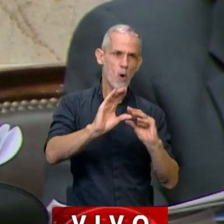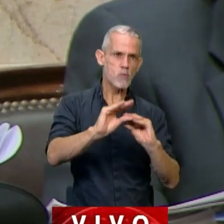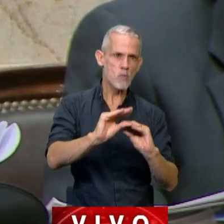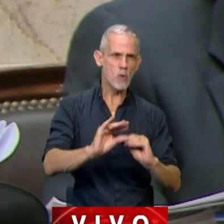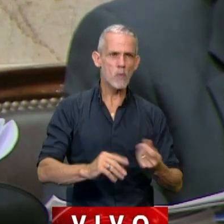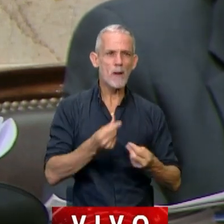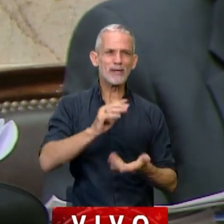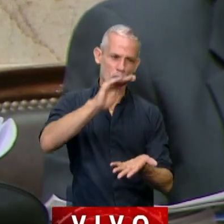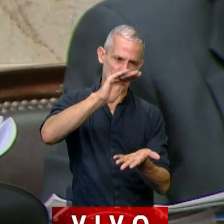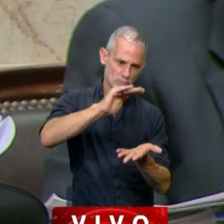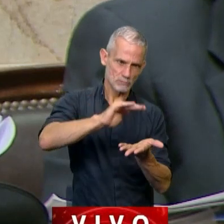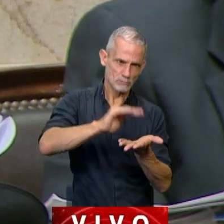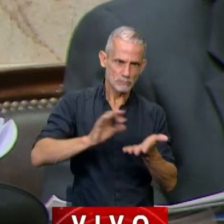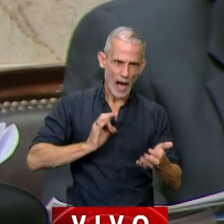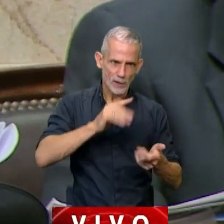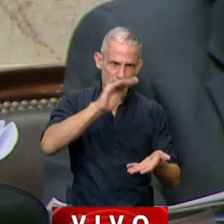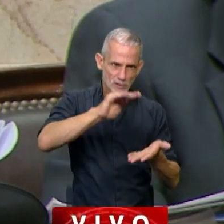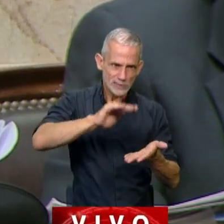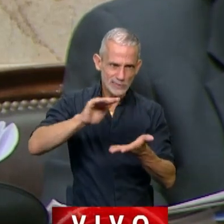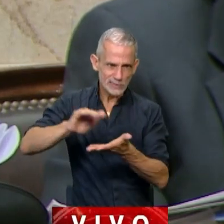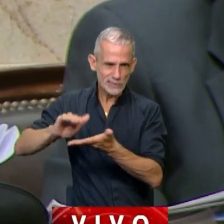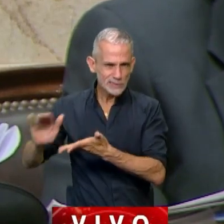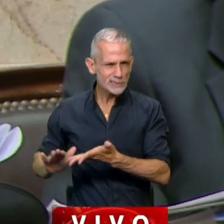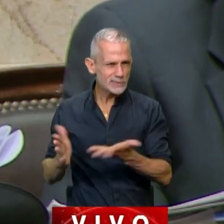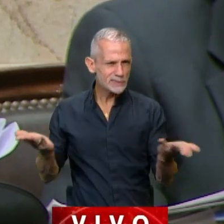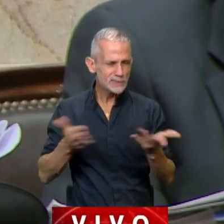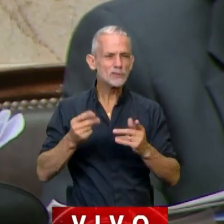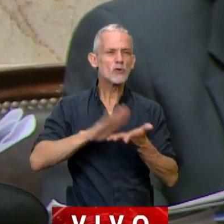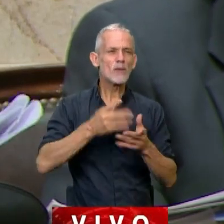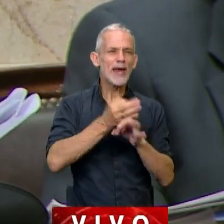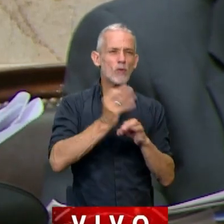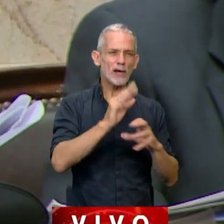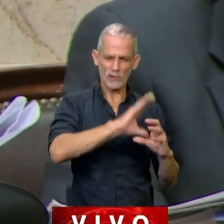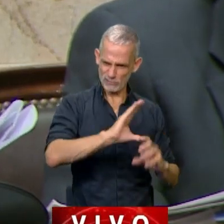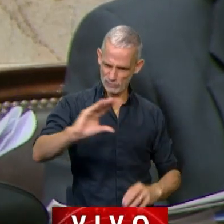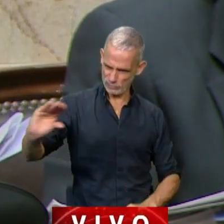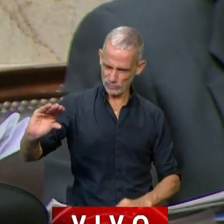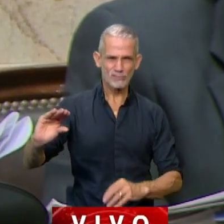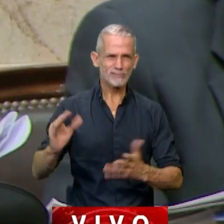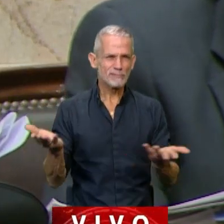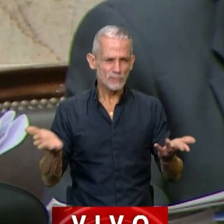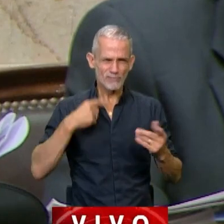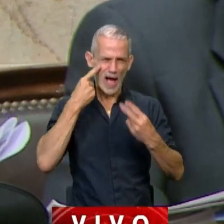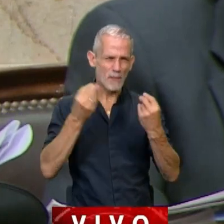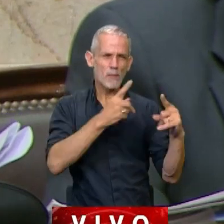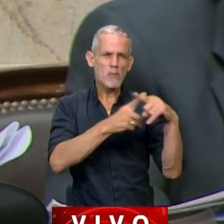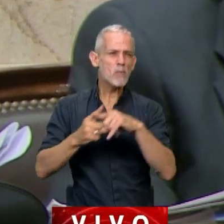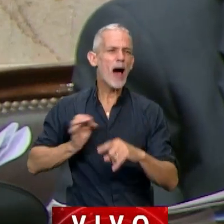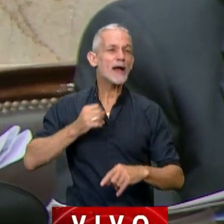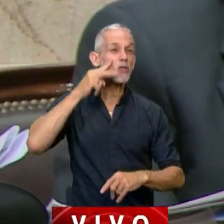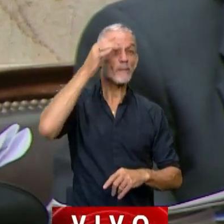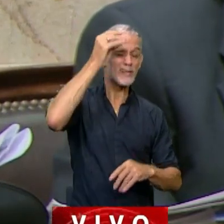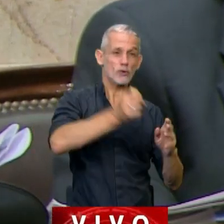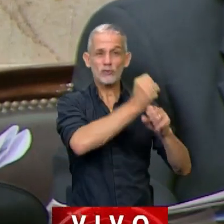y se reduce en materia presupuestaria todo lo que tiene que ver con el área de educación de hecho si revisamos desde el año